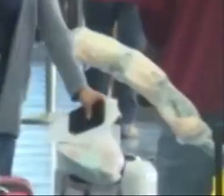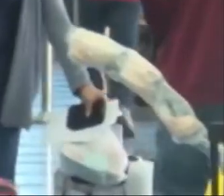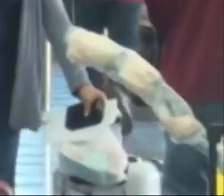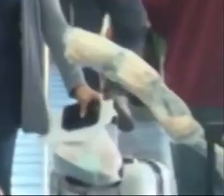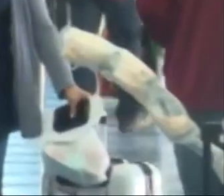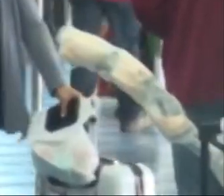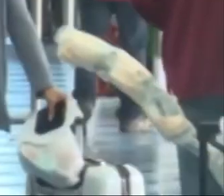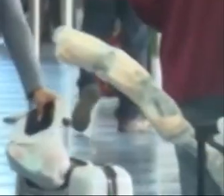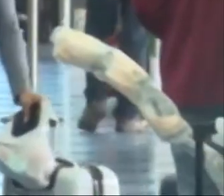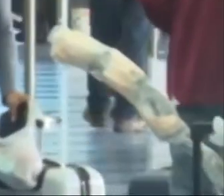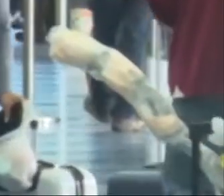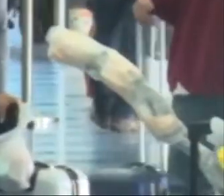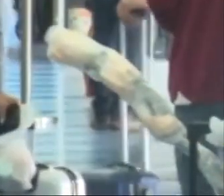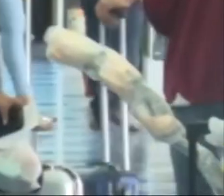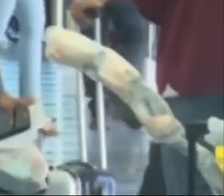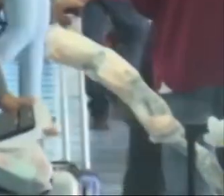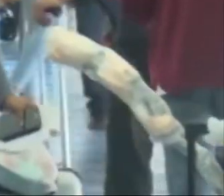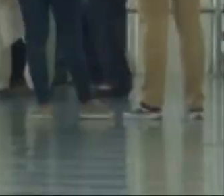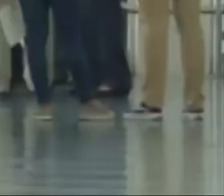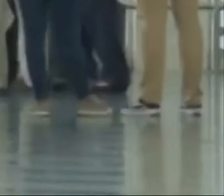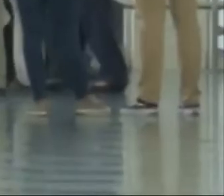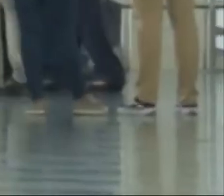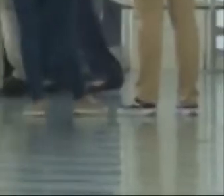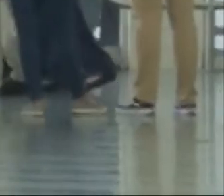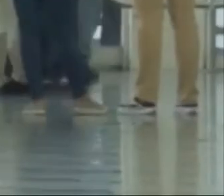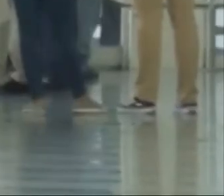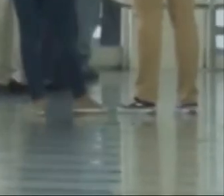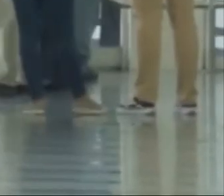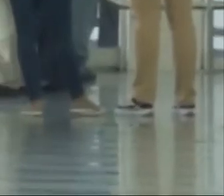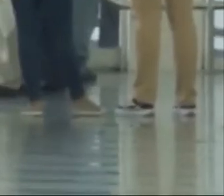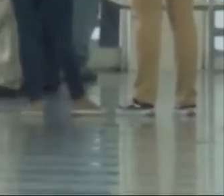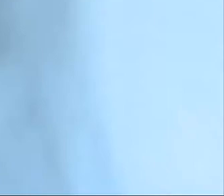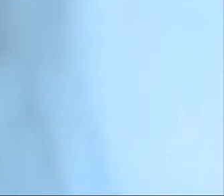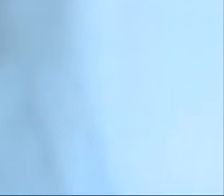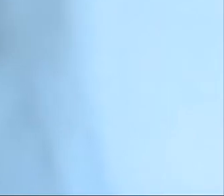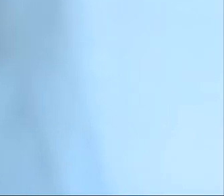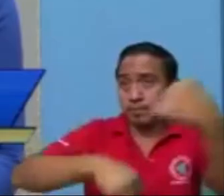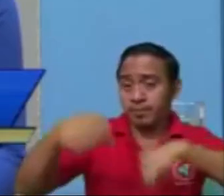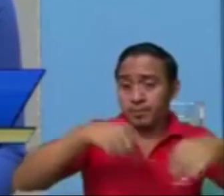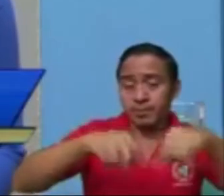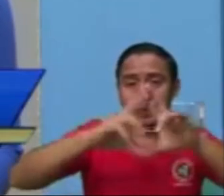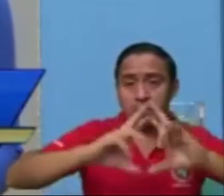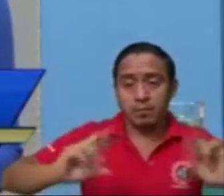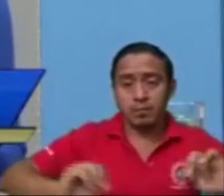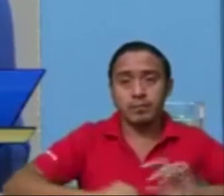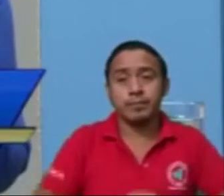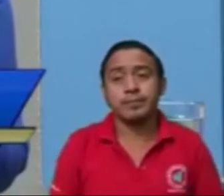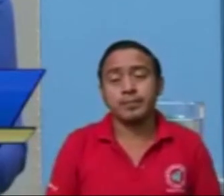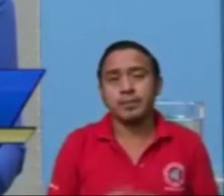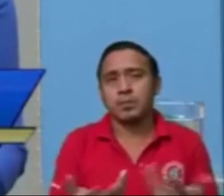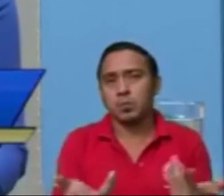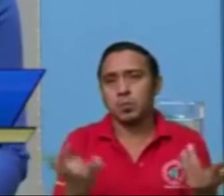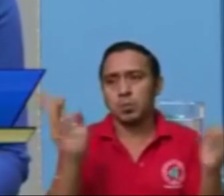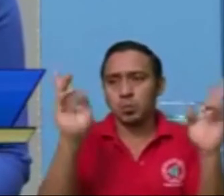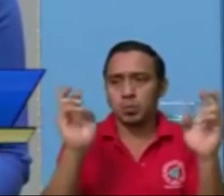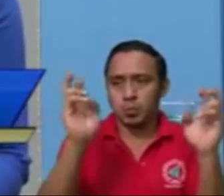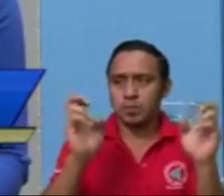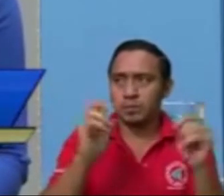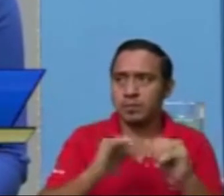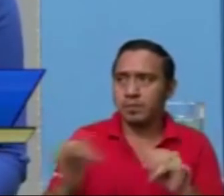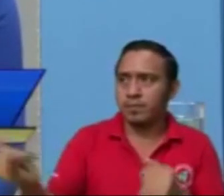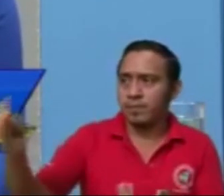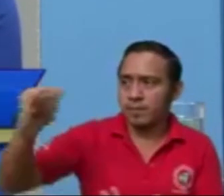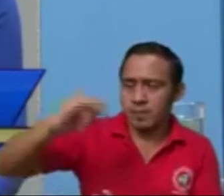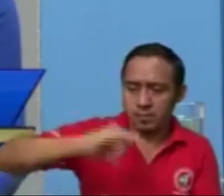iniciar sus vuelos el próximo 3 de diciembre, con vuelos desde Panamá y Cuba. Como el tema de las frecuencias de vuelos han